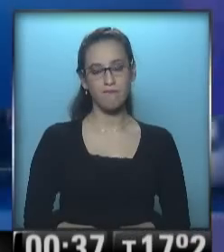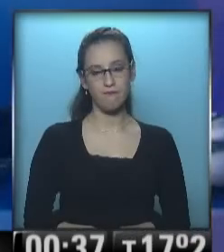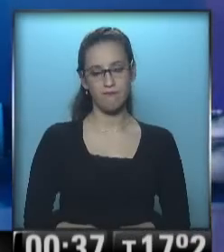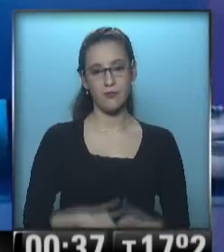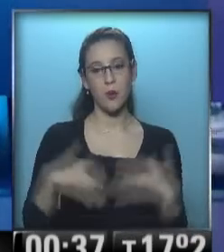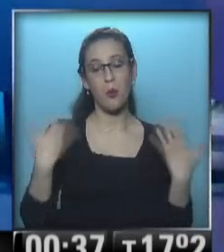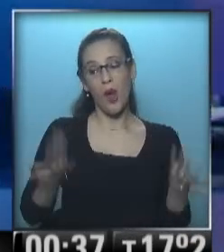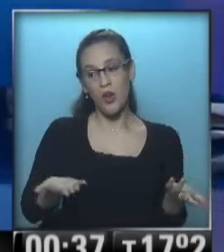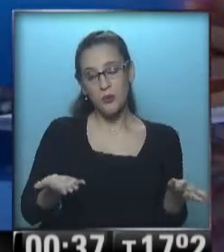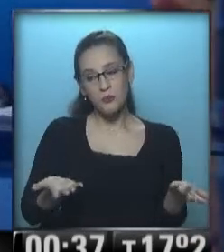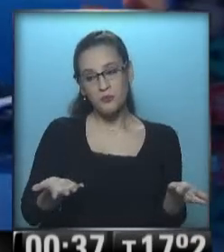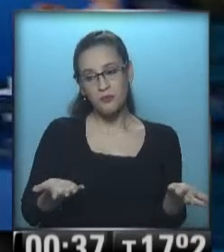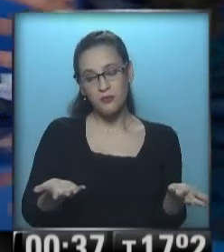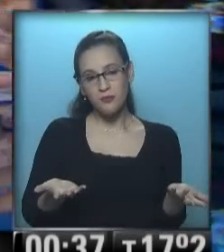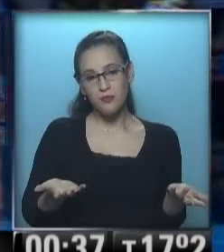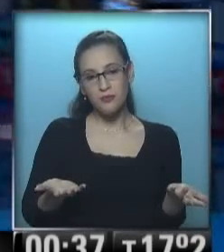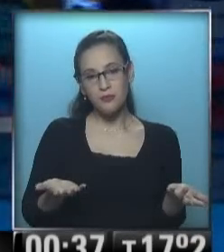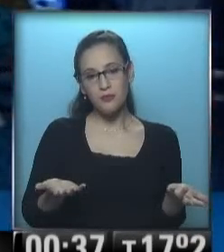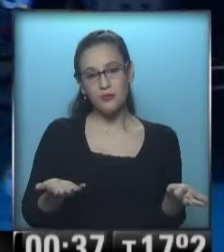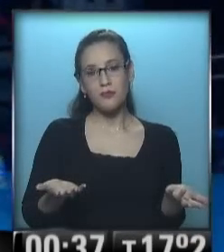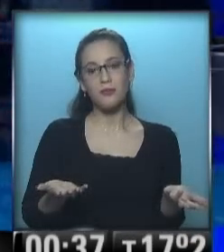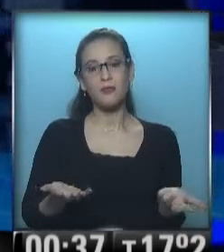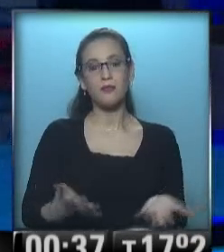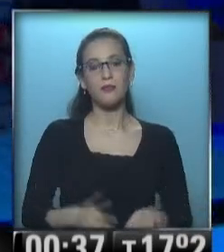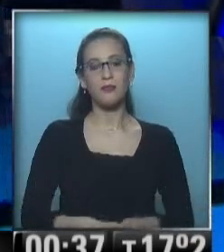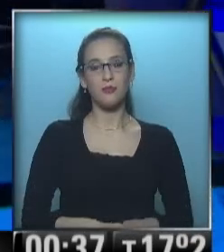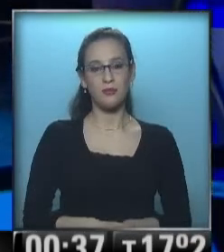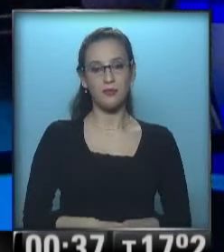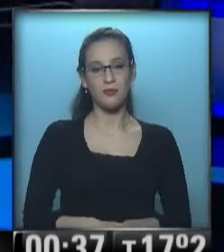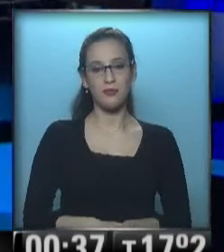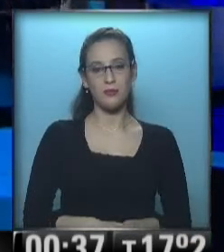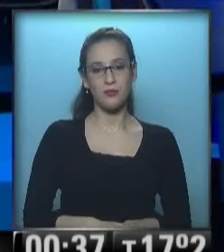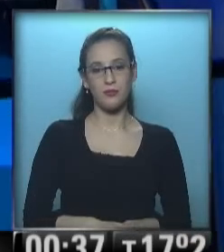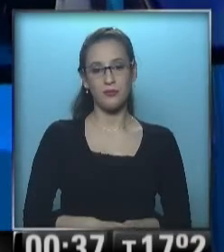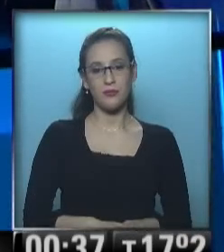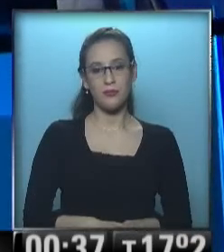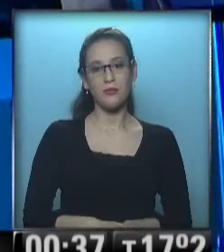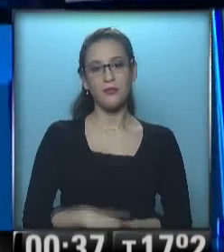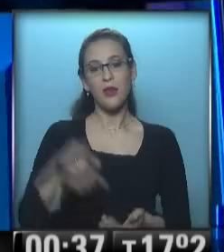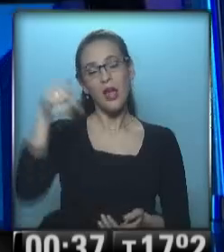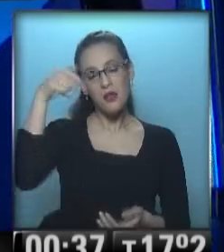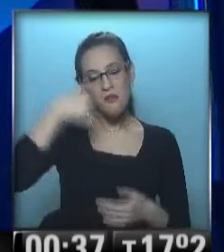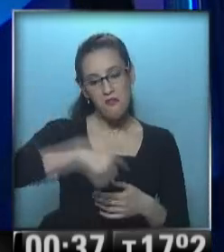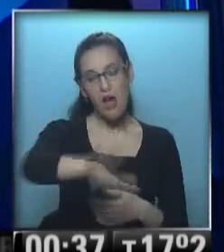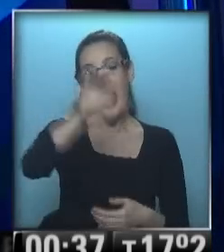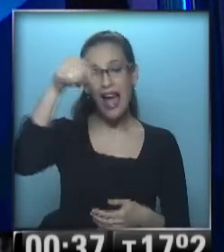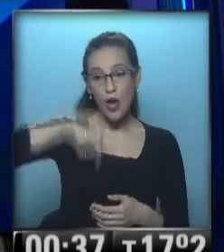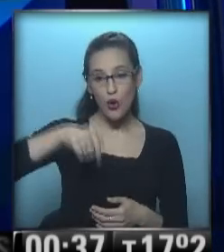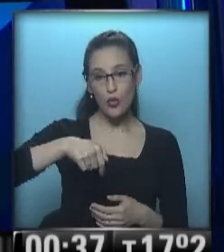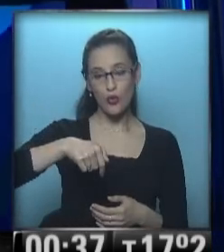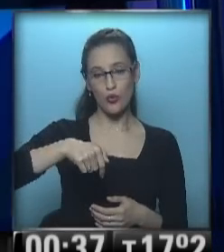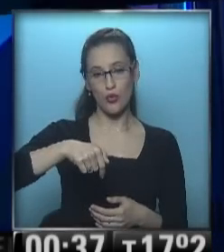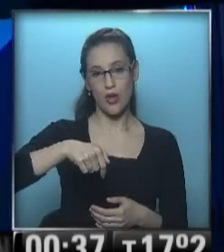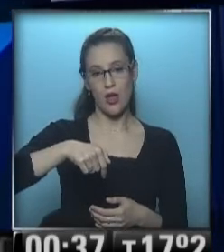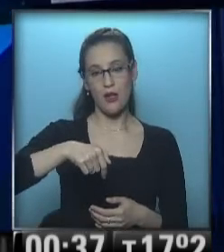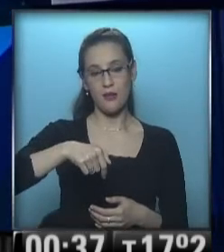Bueno, Maxi, me quedo con esto que decían, ¿cierto? A partir de ahora, a vivir de